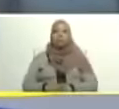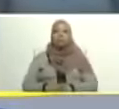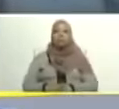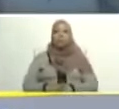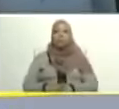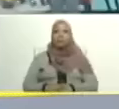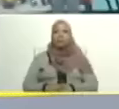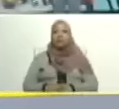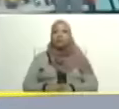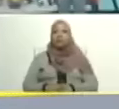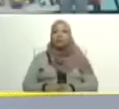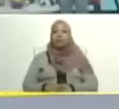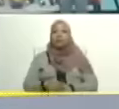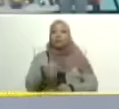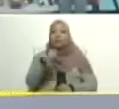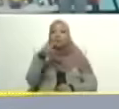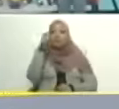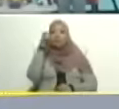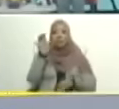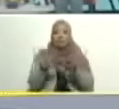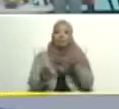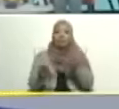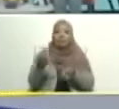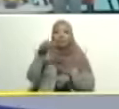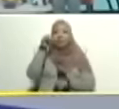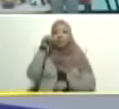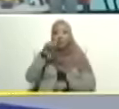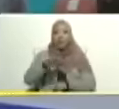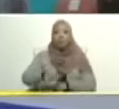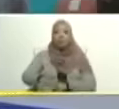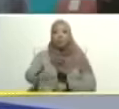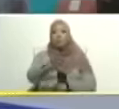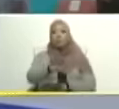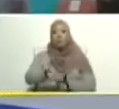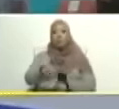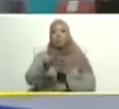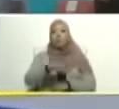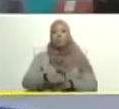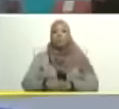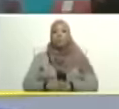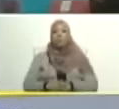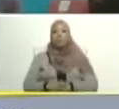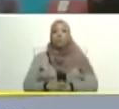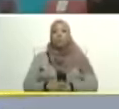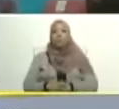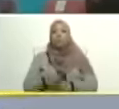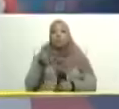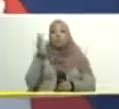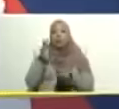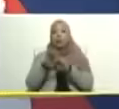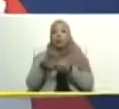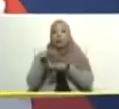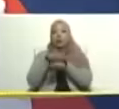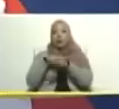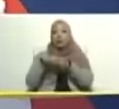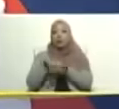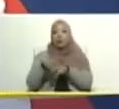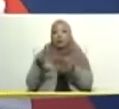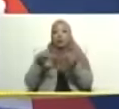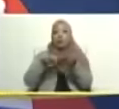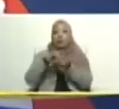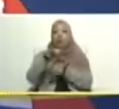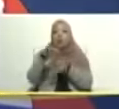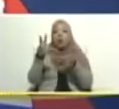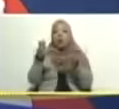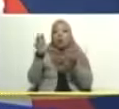Ya estuvimos conversando la apertura de nuevos vuelos, que seguramente anunciarán nuestros ministros, nuevos vuelos a